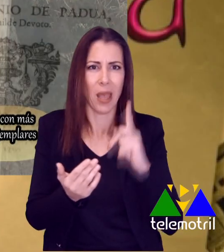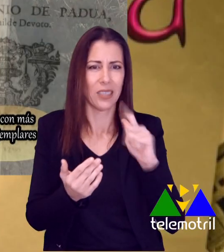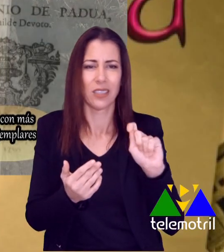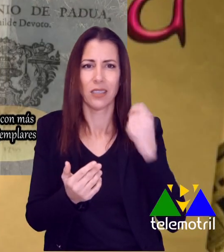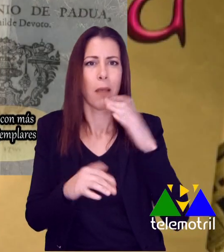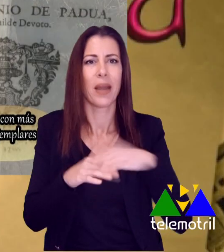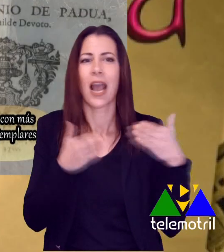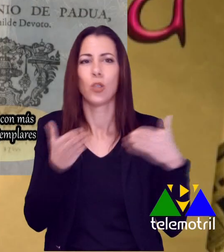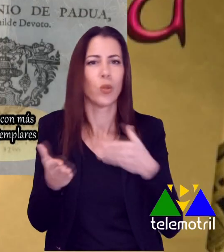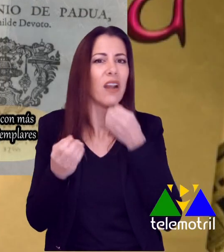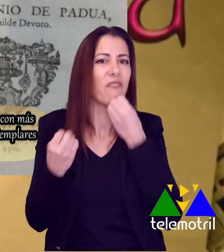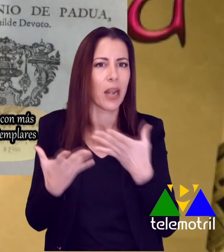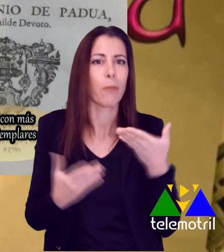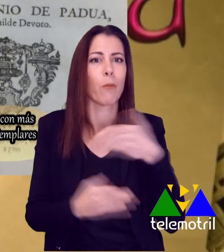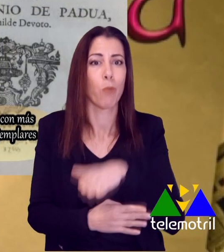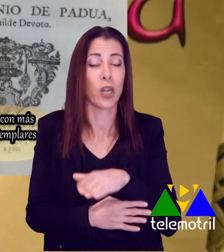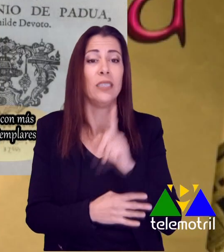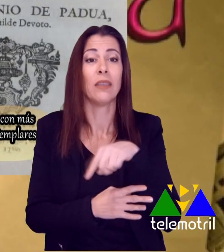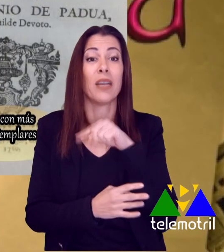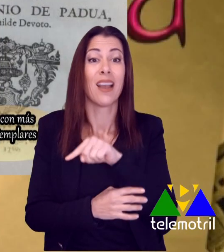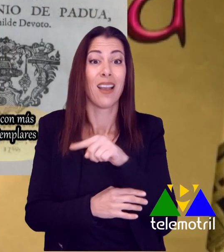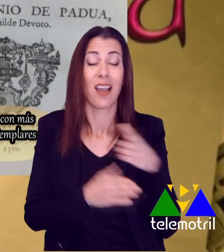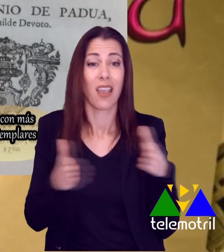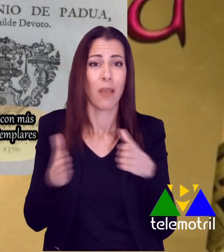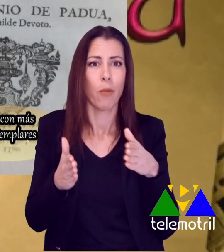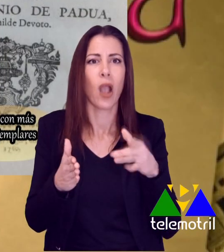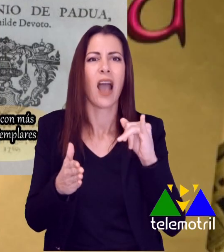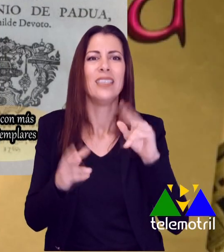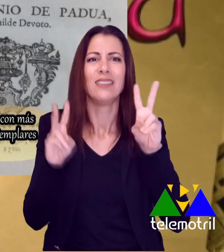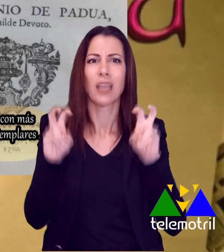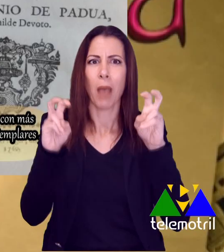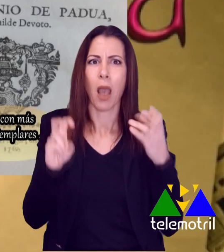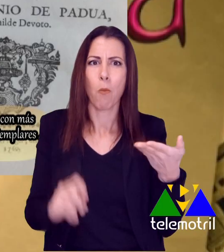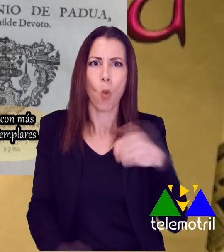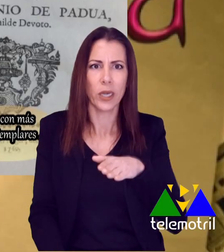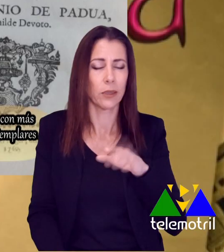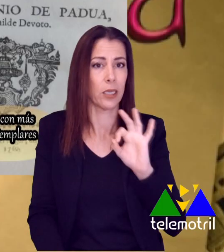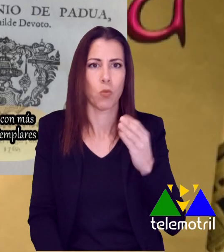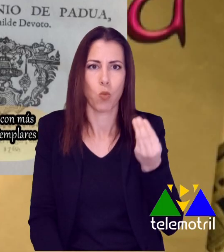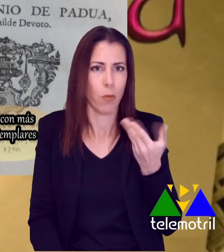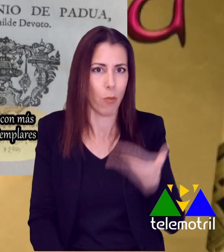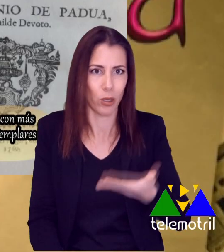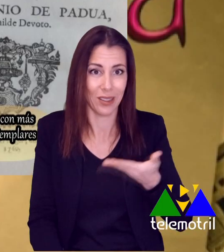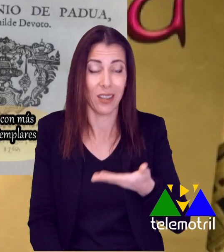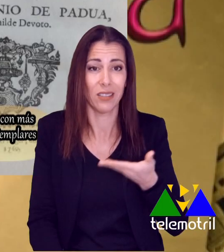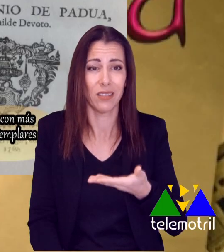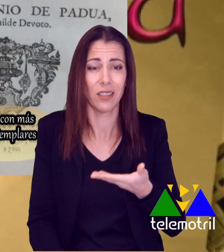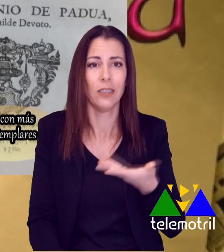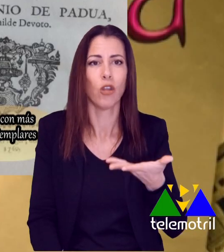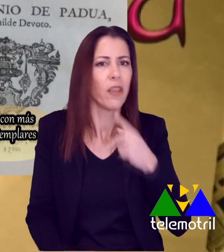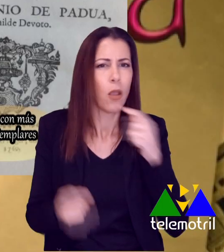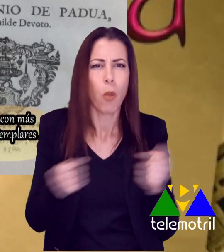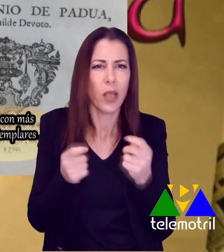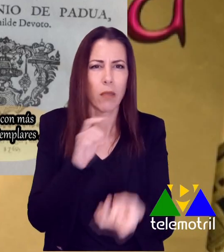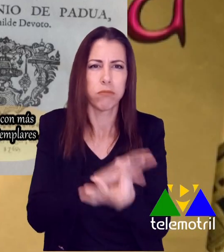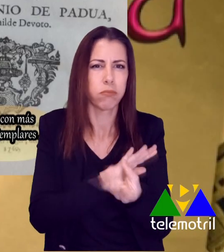la ayuda al bien morir. En aquella época estaba el tema de la muerte, era un tema muy importante, y se publicaban